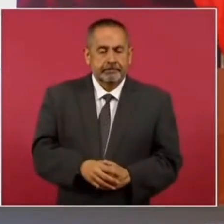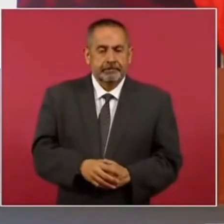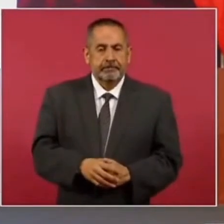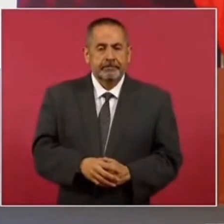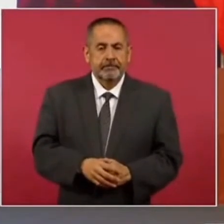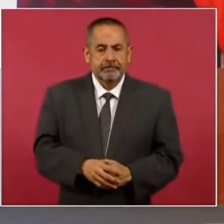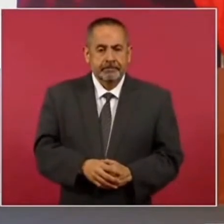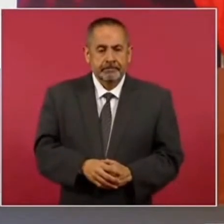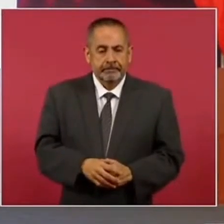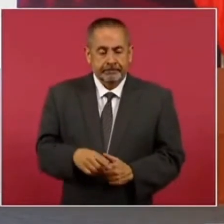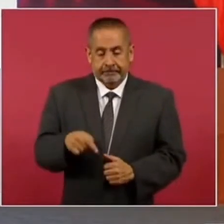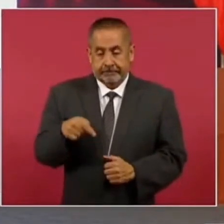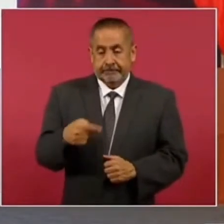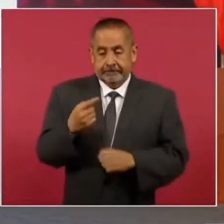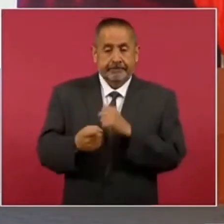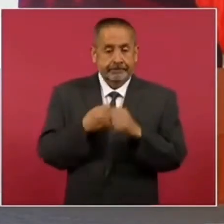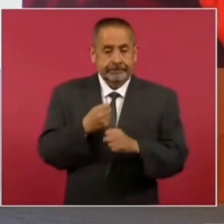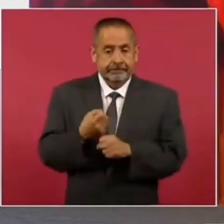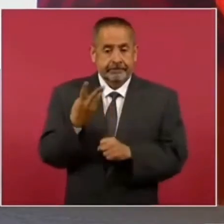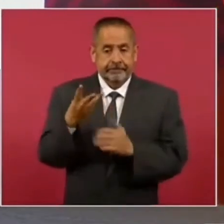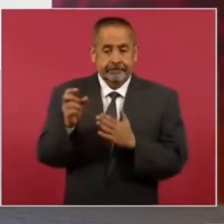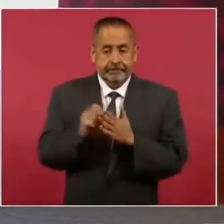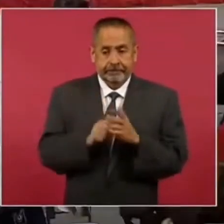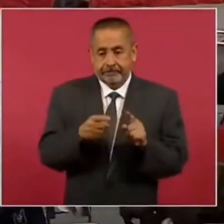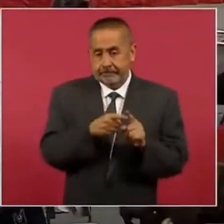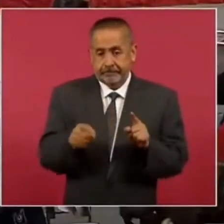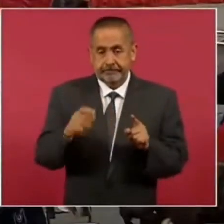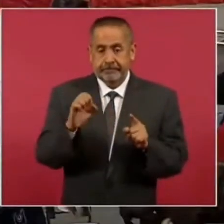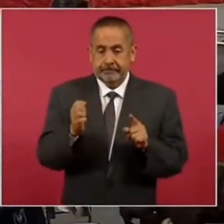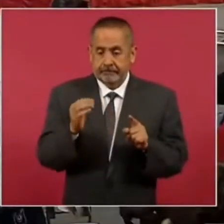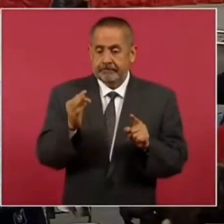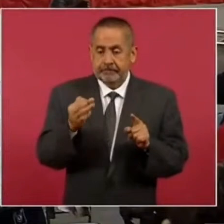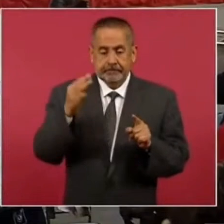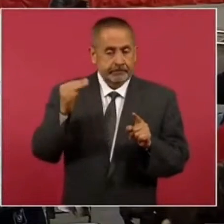el primer trimestre de este año.